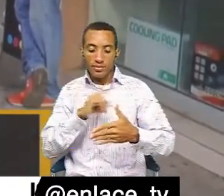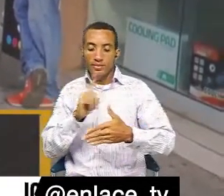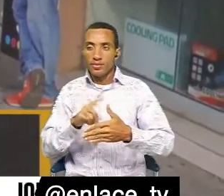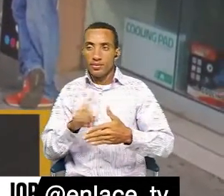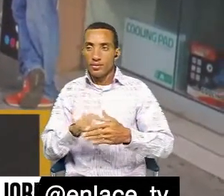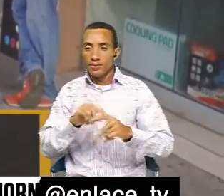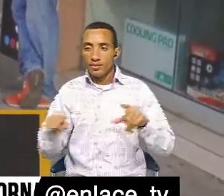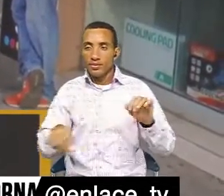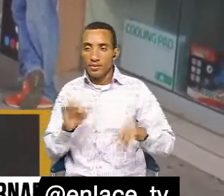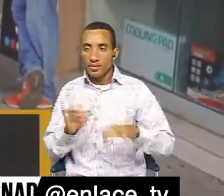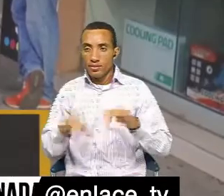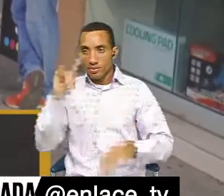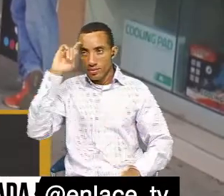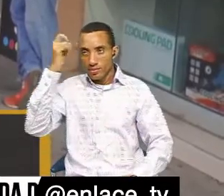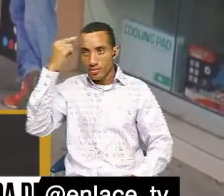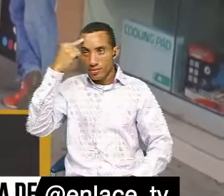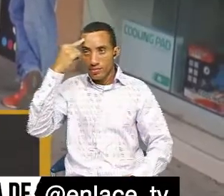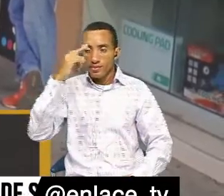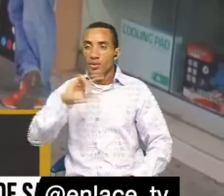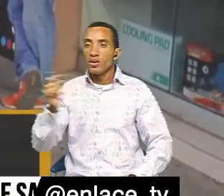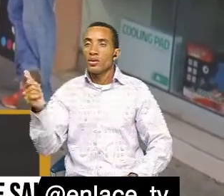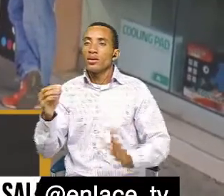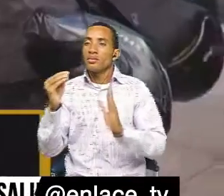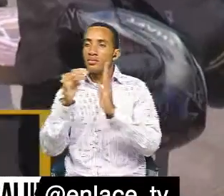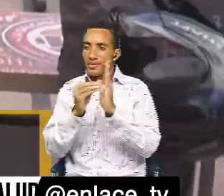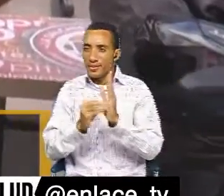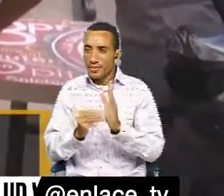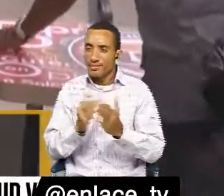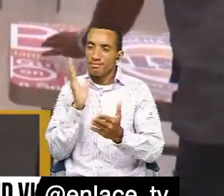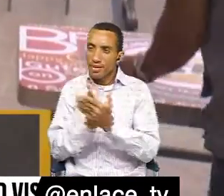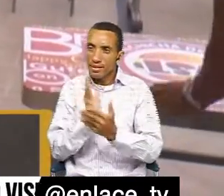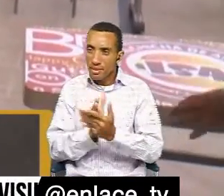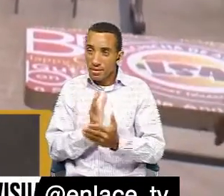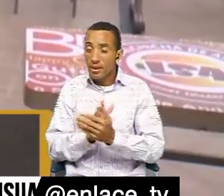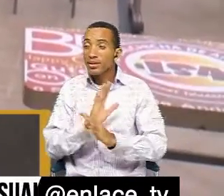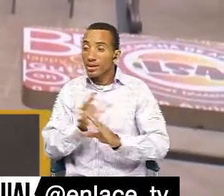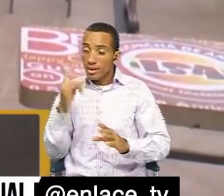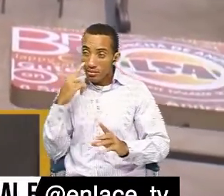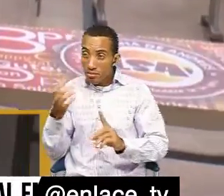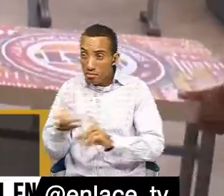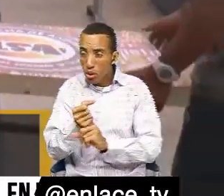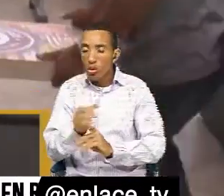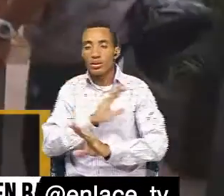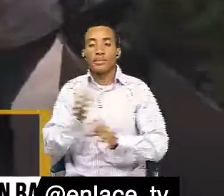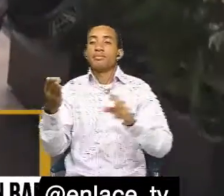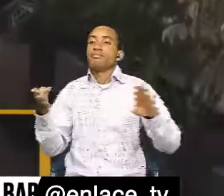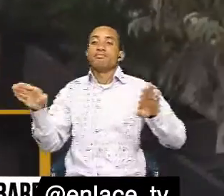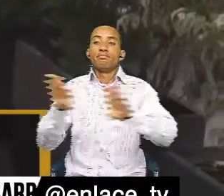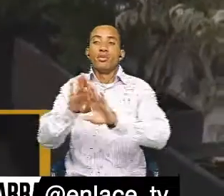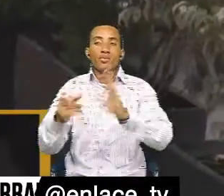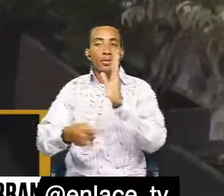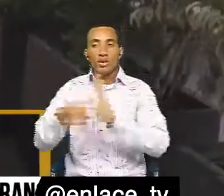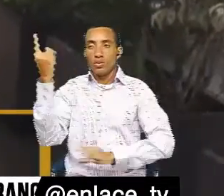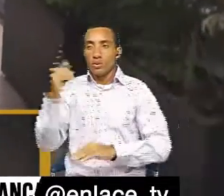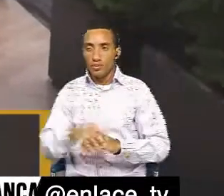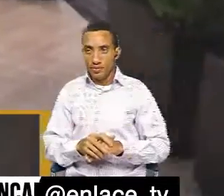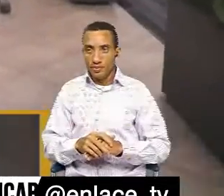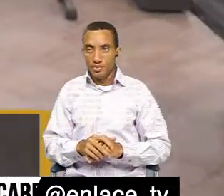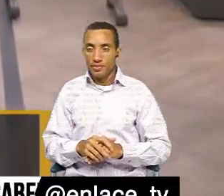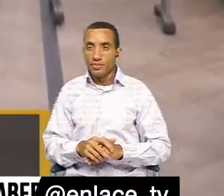sido reincidentes en la infracción, por lo tanto en los operativos, en caso de ser sorprendidos, procederán al cierre definitivo. La jornada